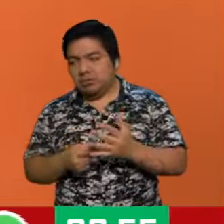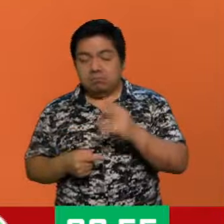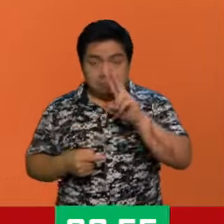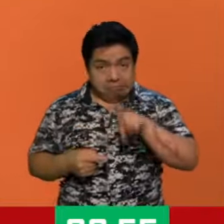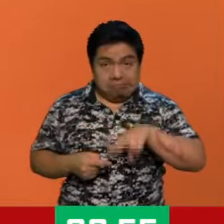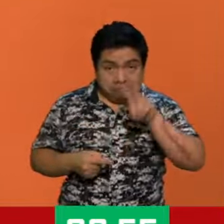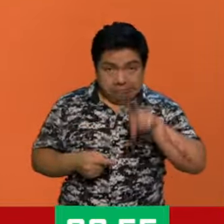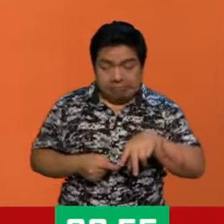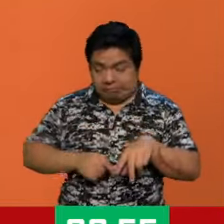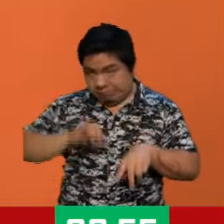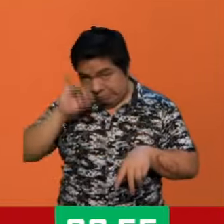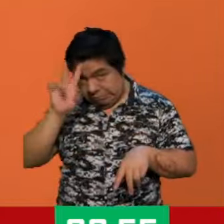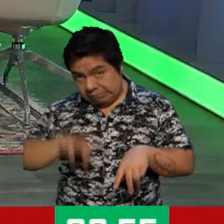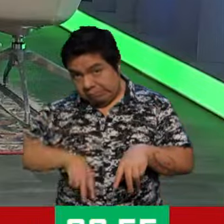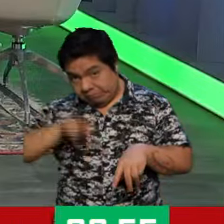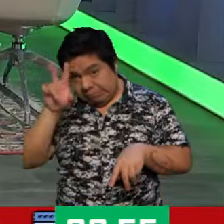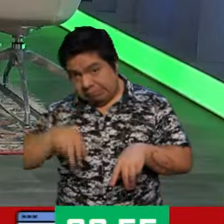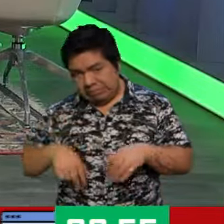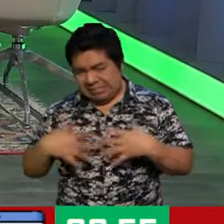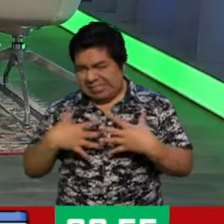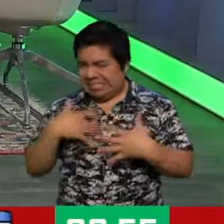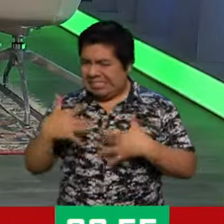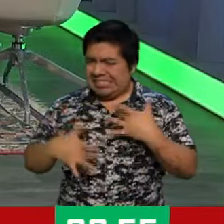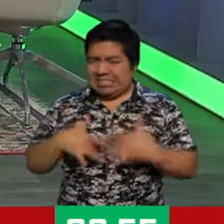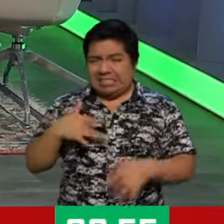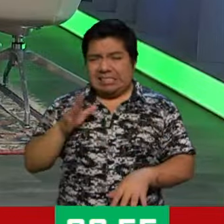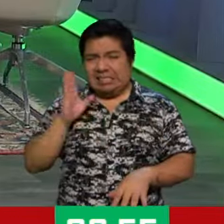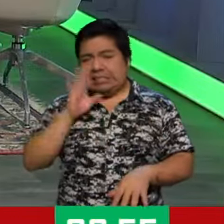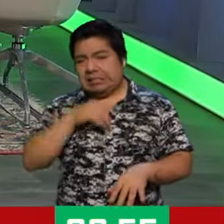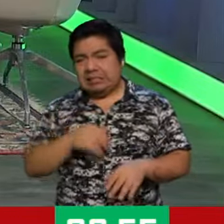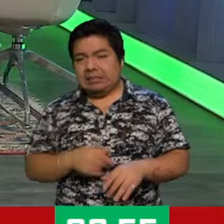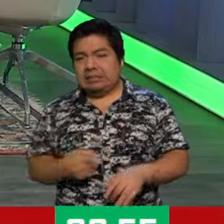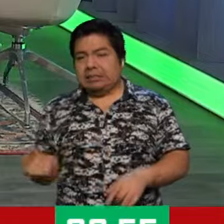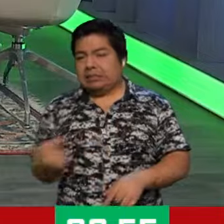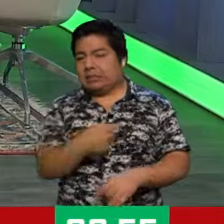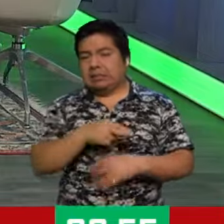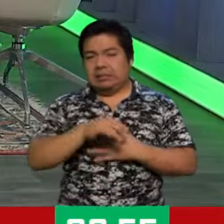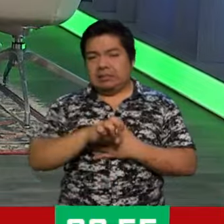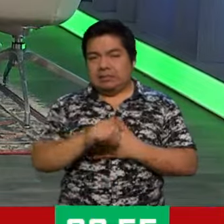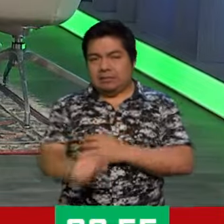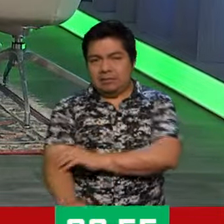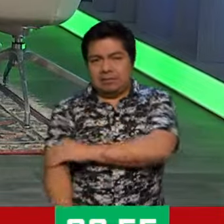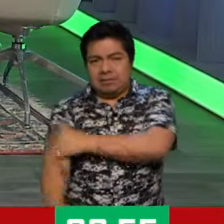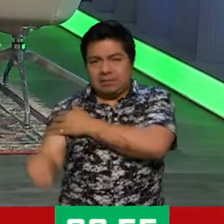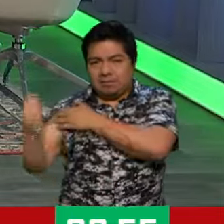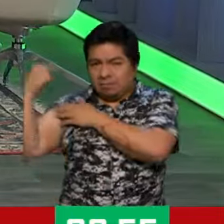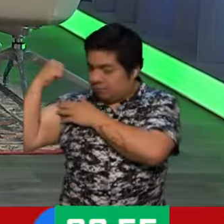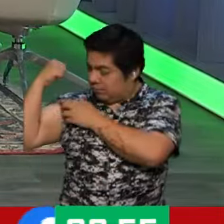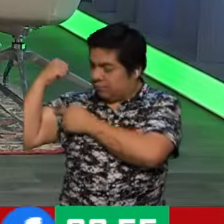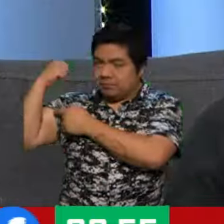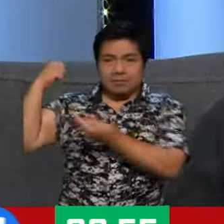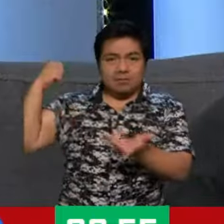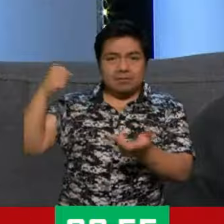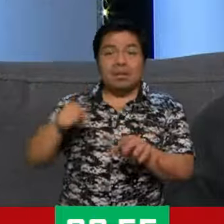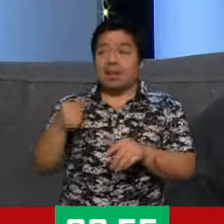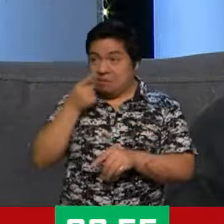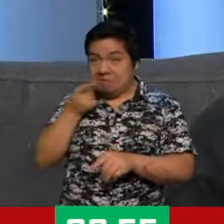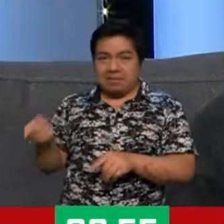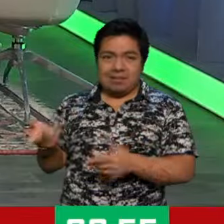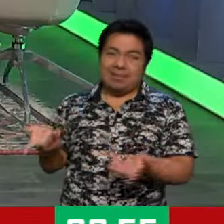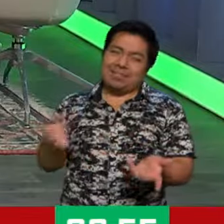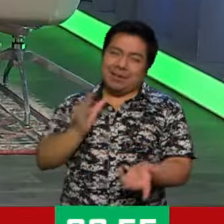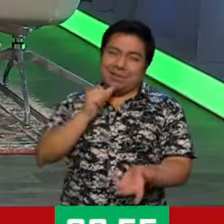que sí. He pasado esas malas experiencias que se enteran. Que le digan eso al Neida, pinches brazos. ¡Qué miedo! Sí,